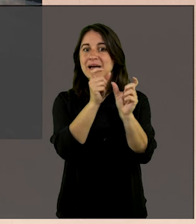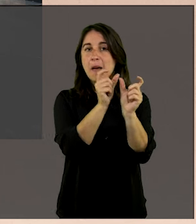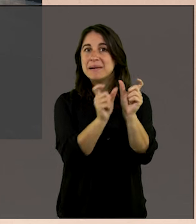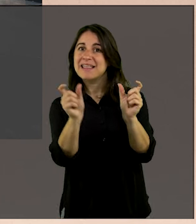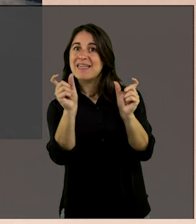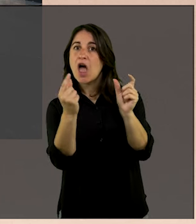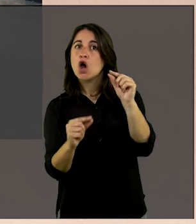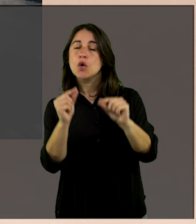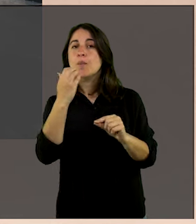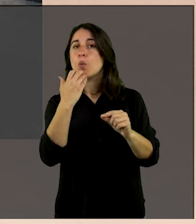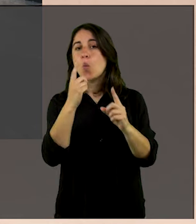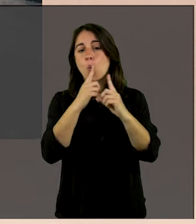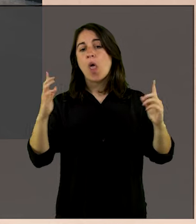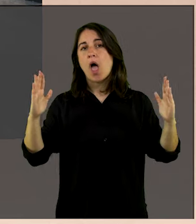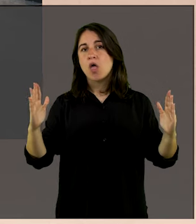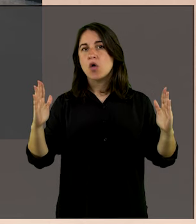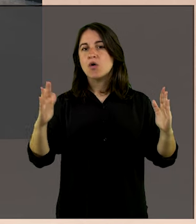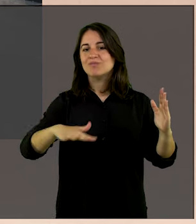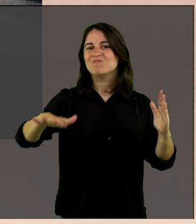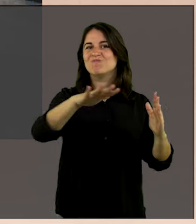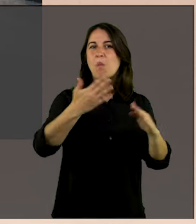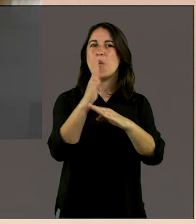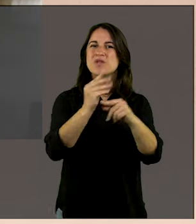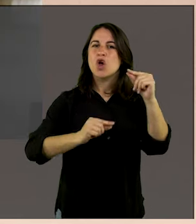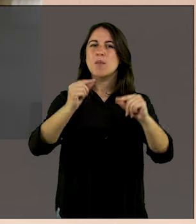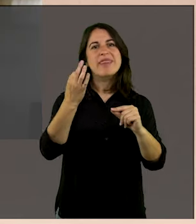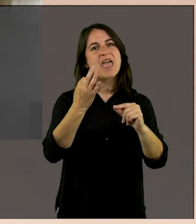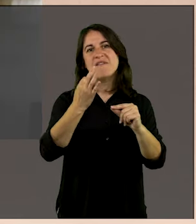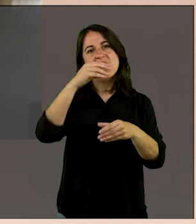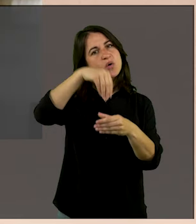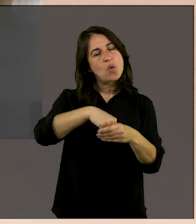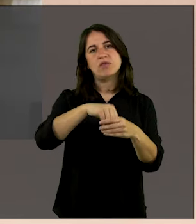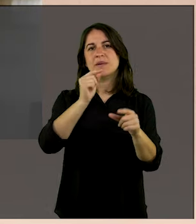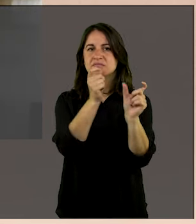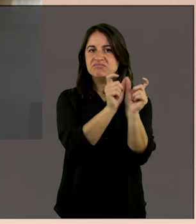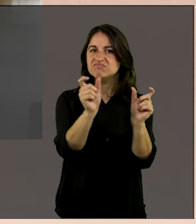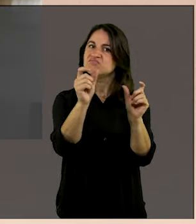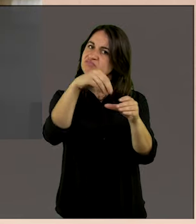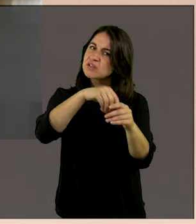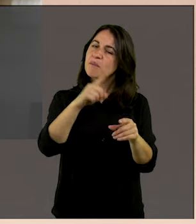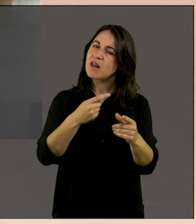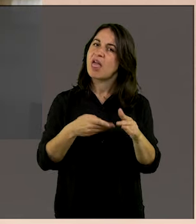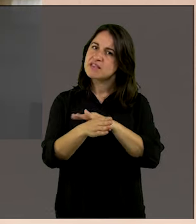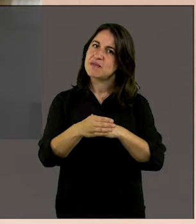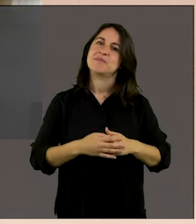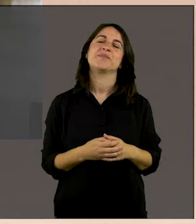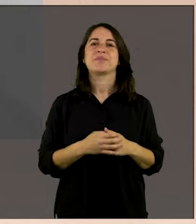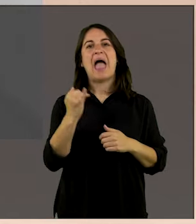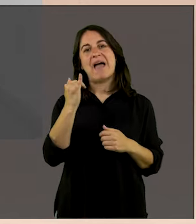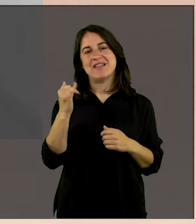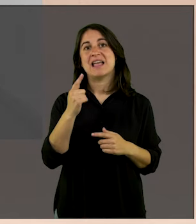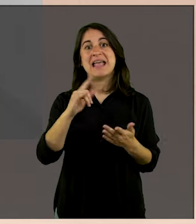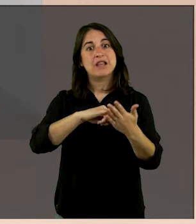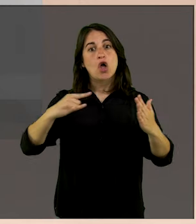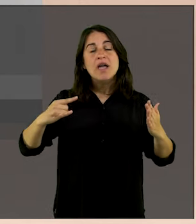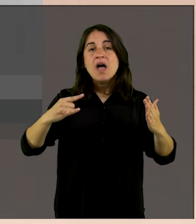decir, la propuesta económica anual de un espacio de exhibición entiendo que debería contemplar que hubiera una asignación a accesibilidad.